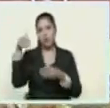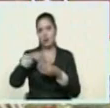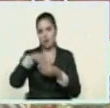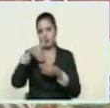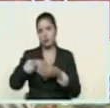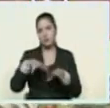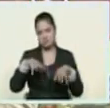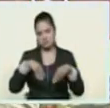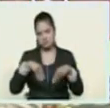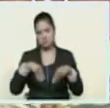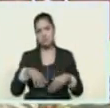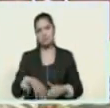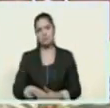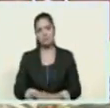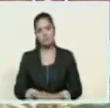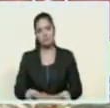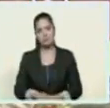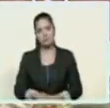elecciones